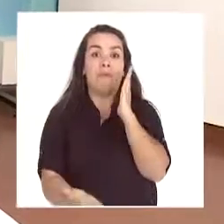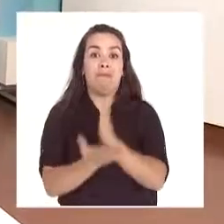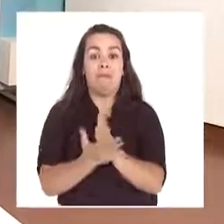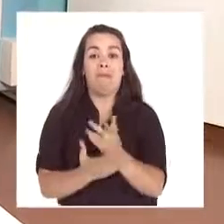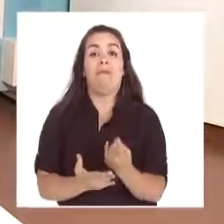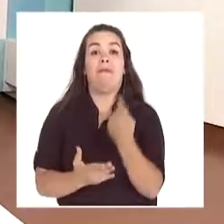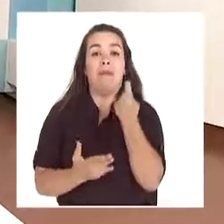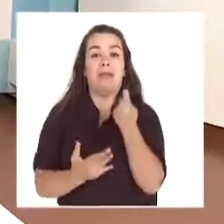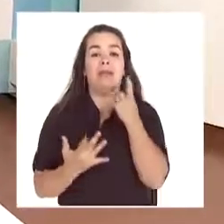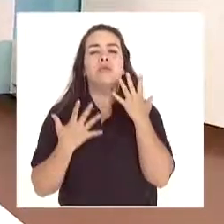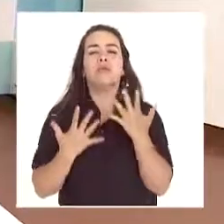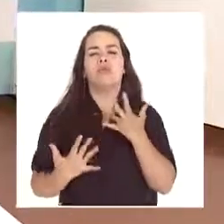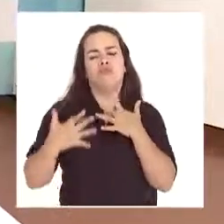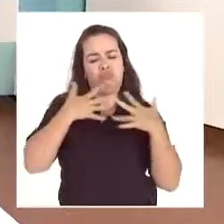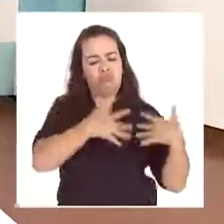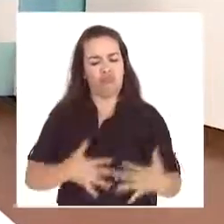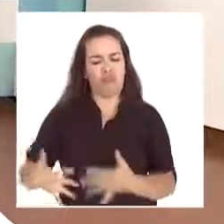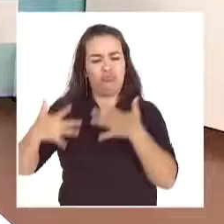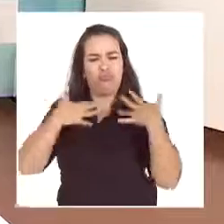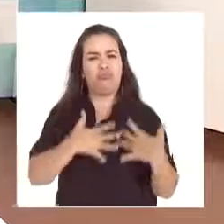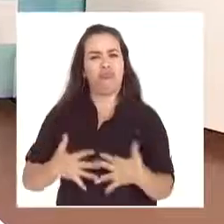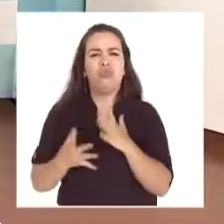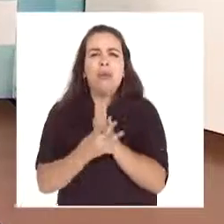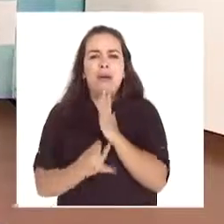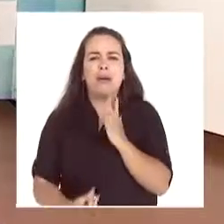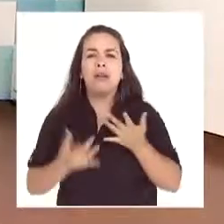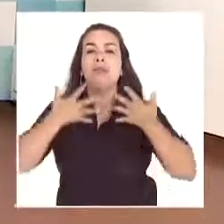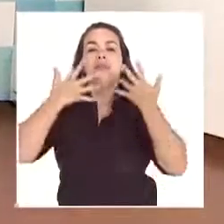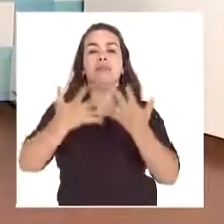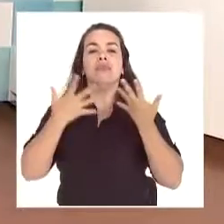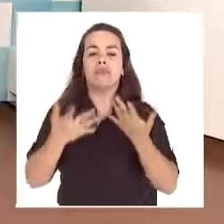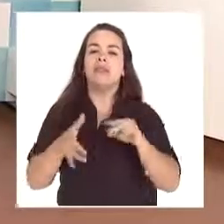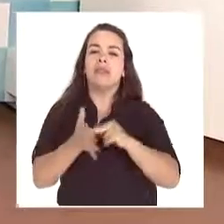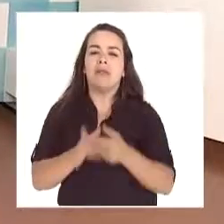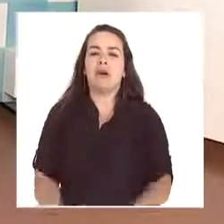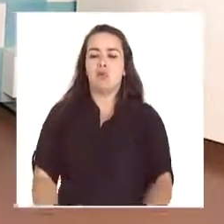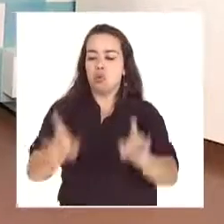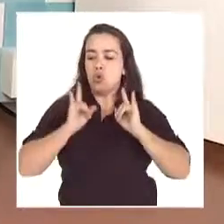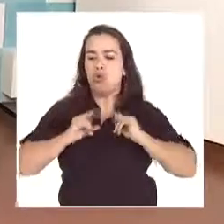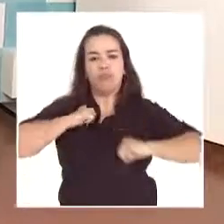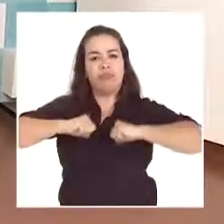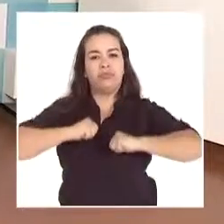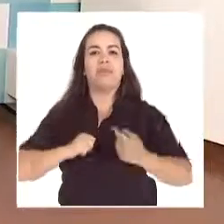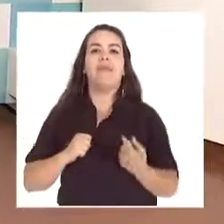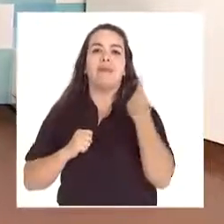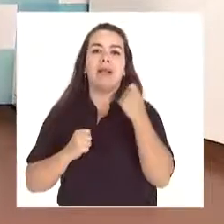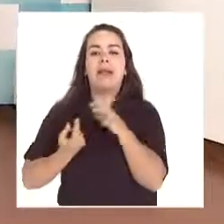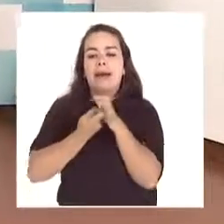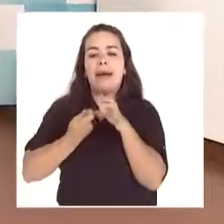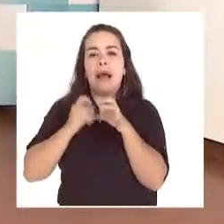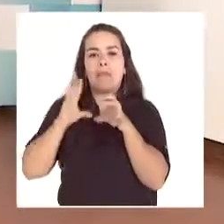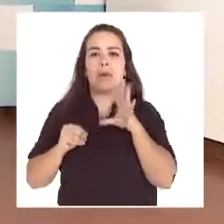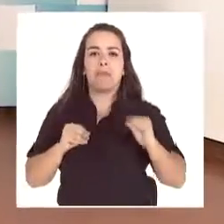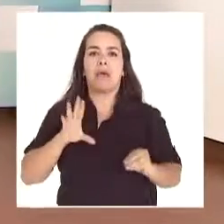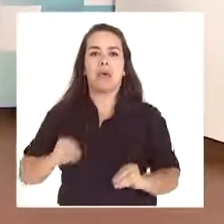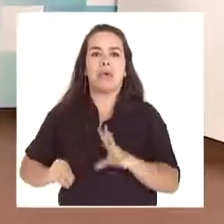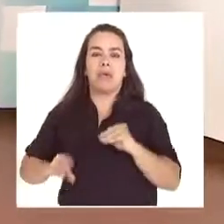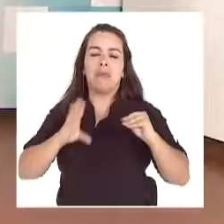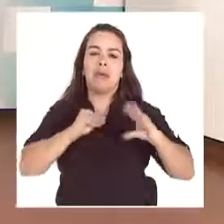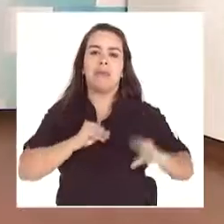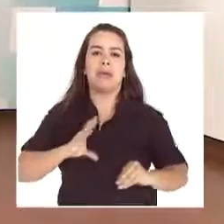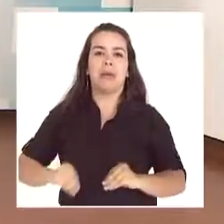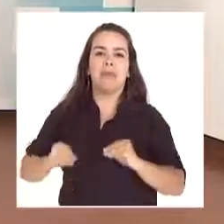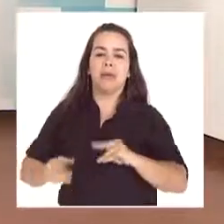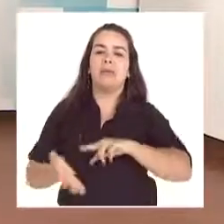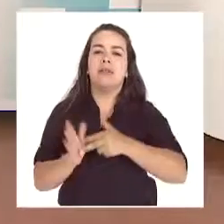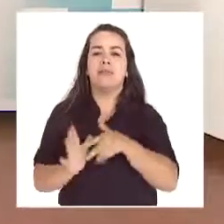deja de recibir carbohidratos, o sea, que deja de nutrirse, se mueren las células, y esa muerte de las células